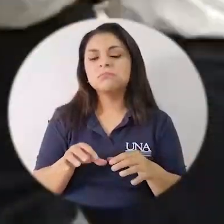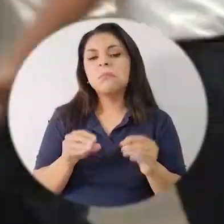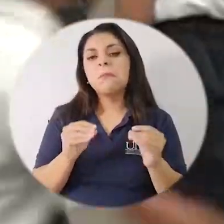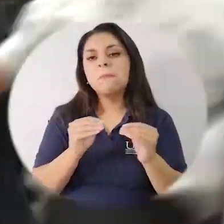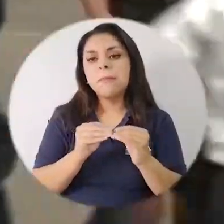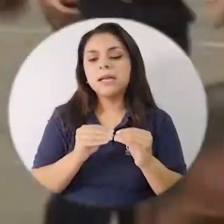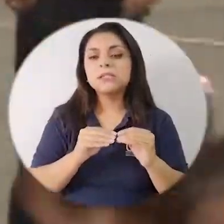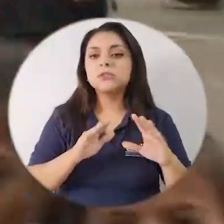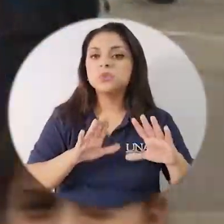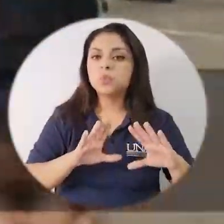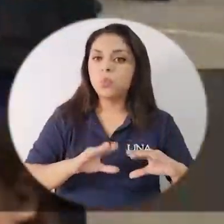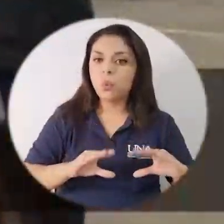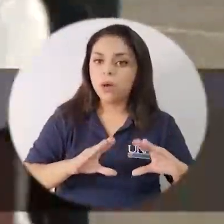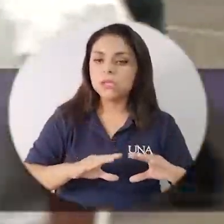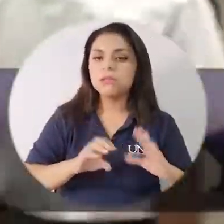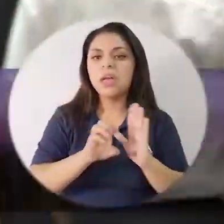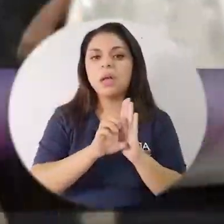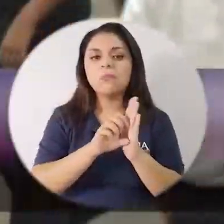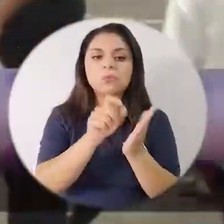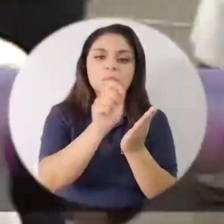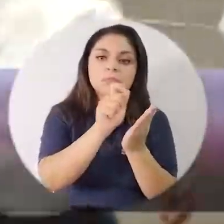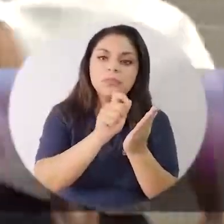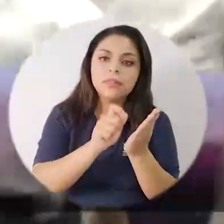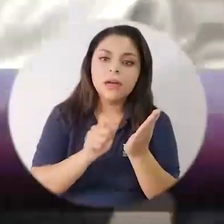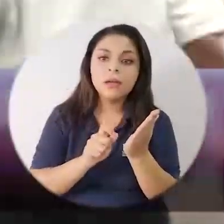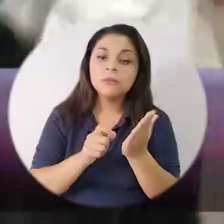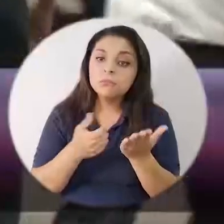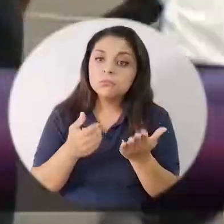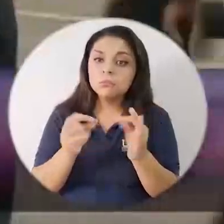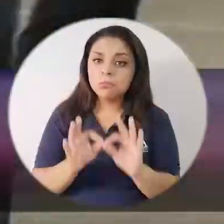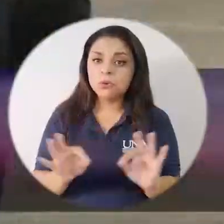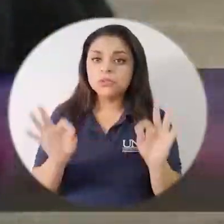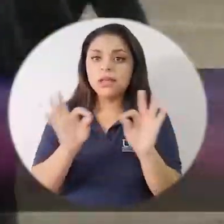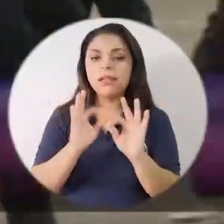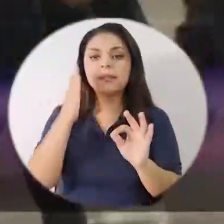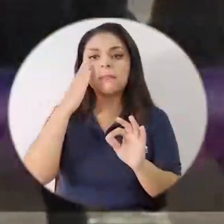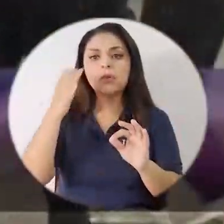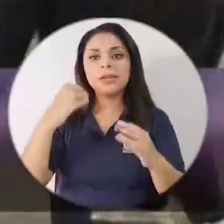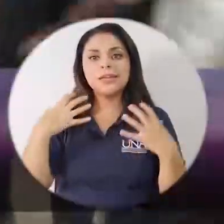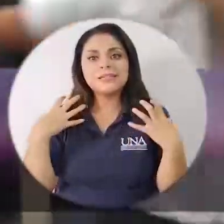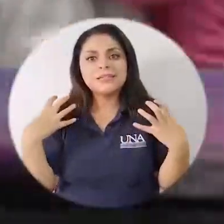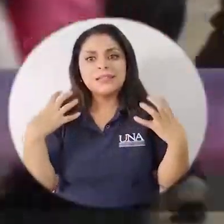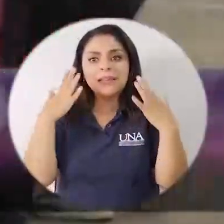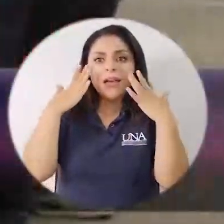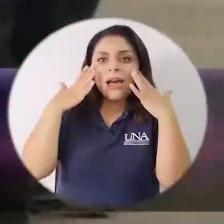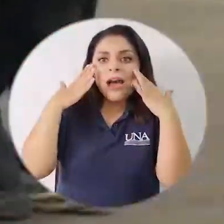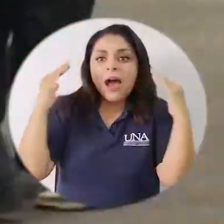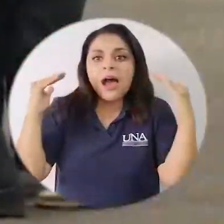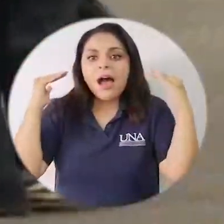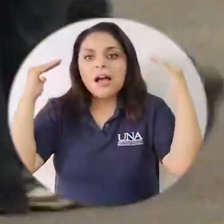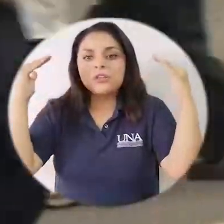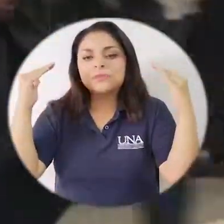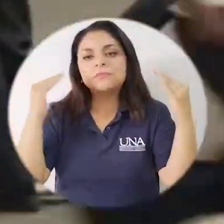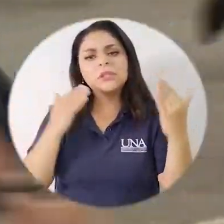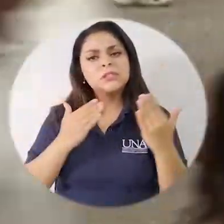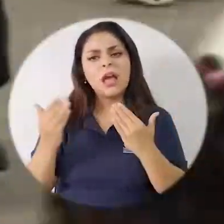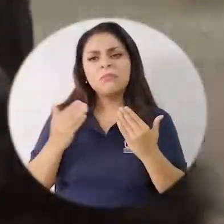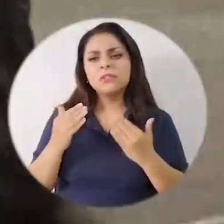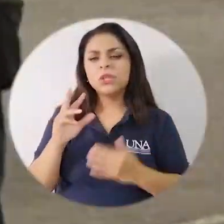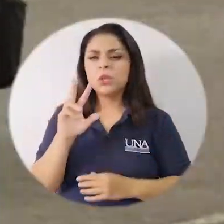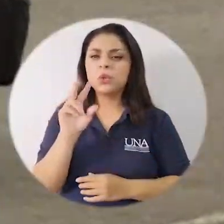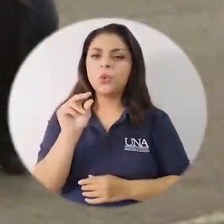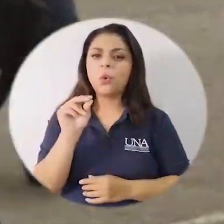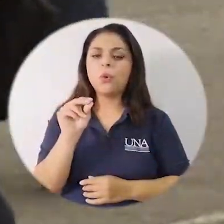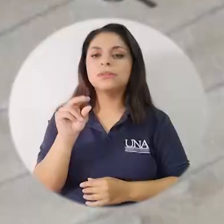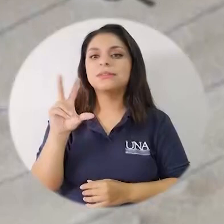pasivas, como pintar, pero igual eso nos ayuda mucho porque ahorita los niveles de estrés y de ansiedad están muy altos.